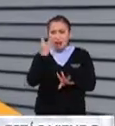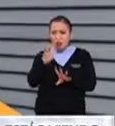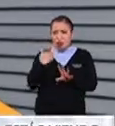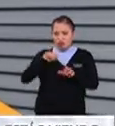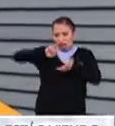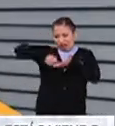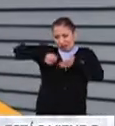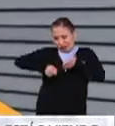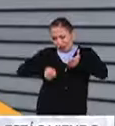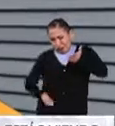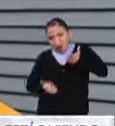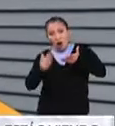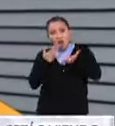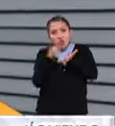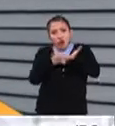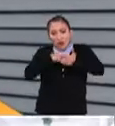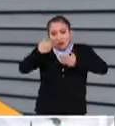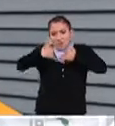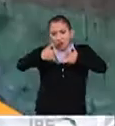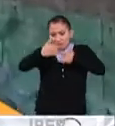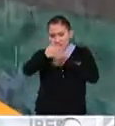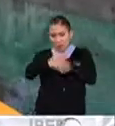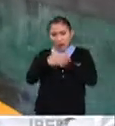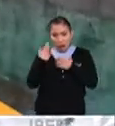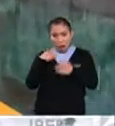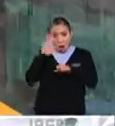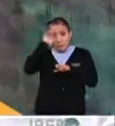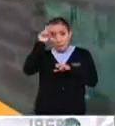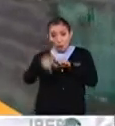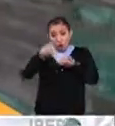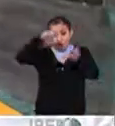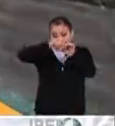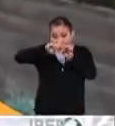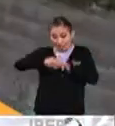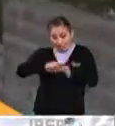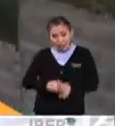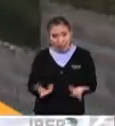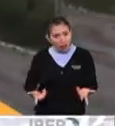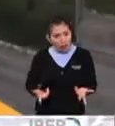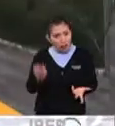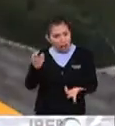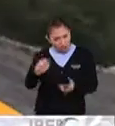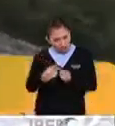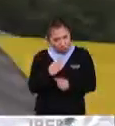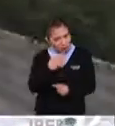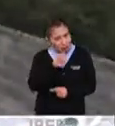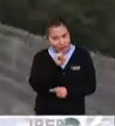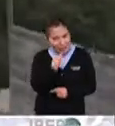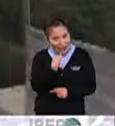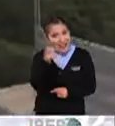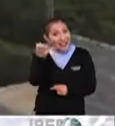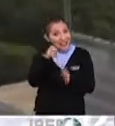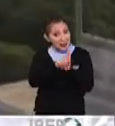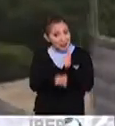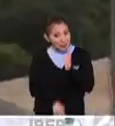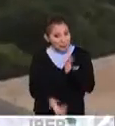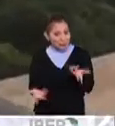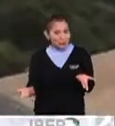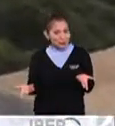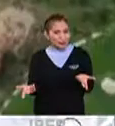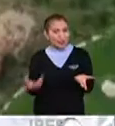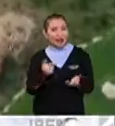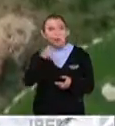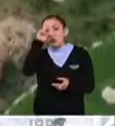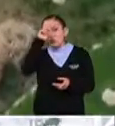o 3 cerrojos en la puerta o dobles puertas? Agregue a veces los candados. Estos son solo algunos de los ejemplos.